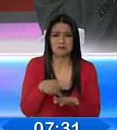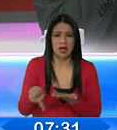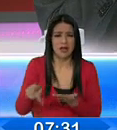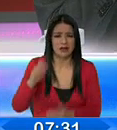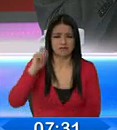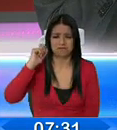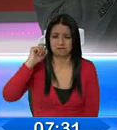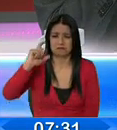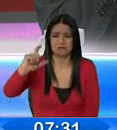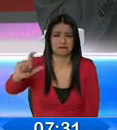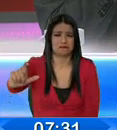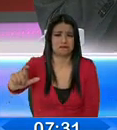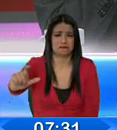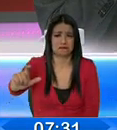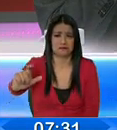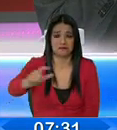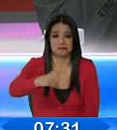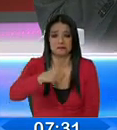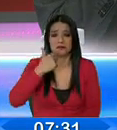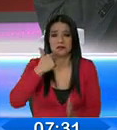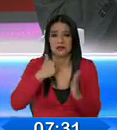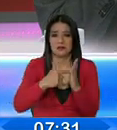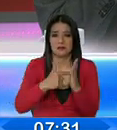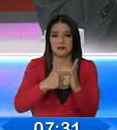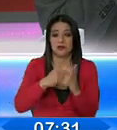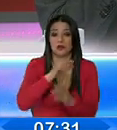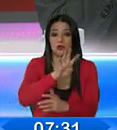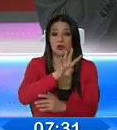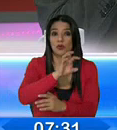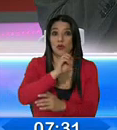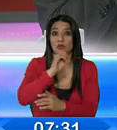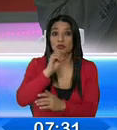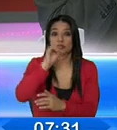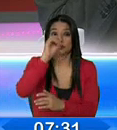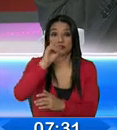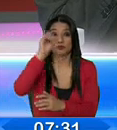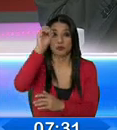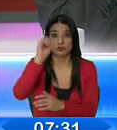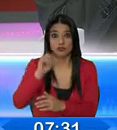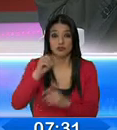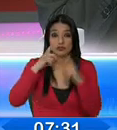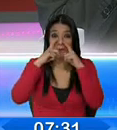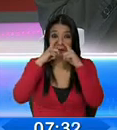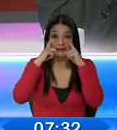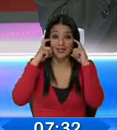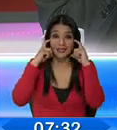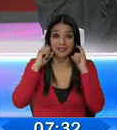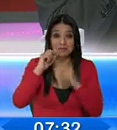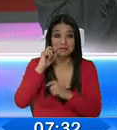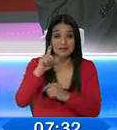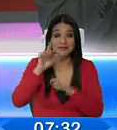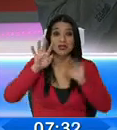o precios en exceso entre el 400% en el caso de mascarillas y el